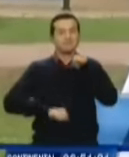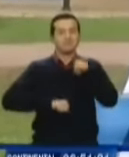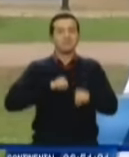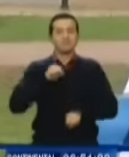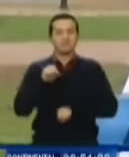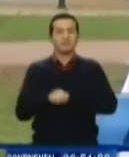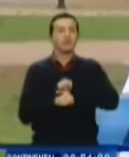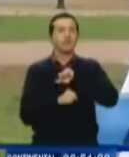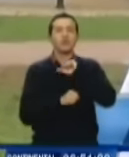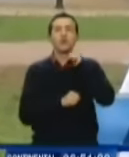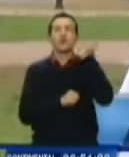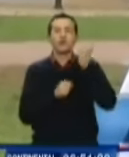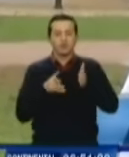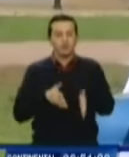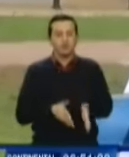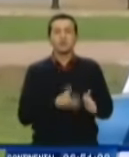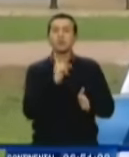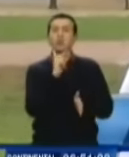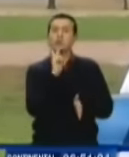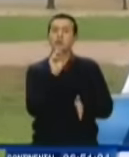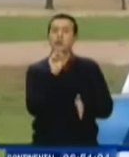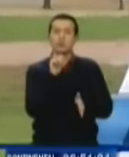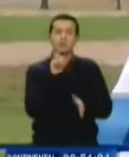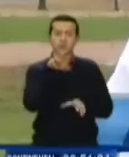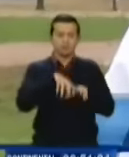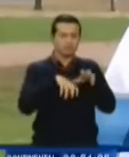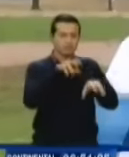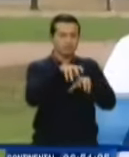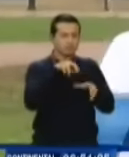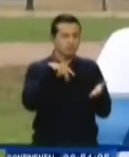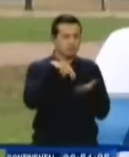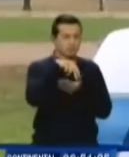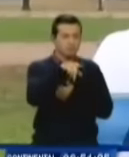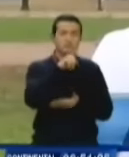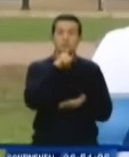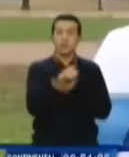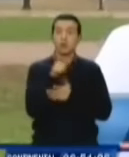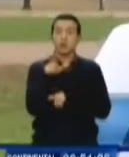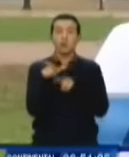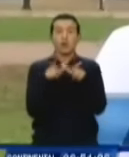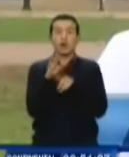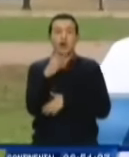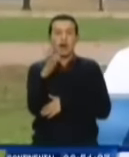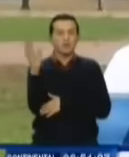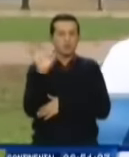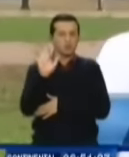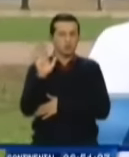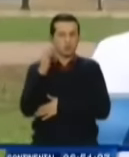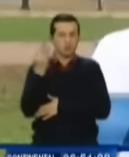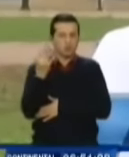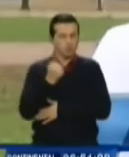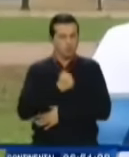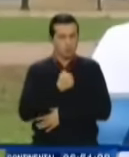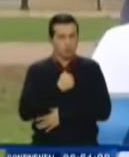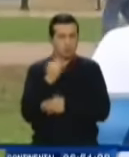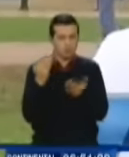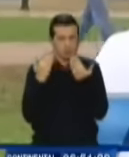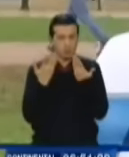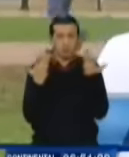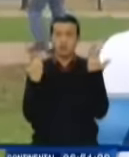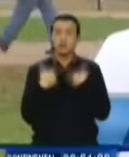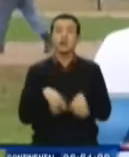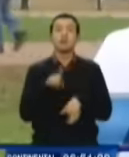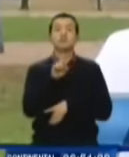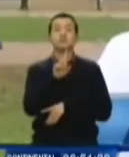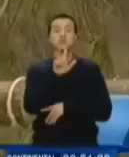bicicleta. Tenemos un kilómetro de senderos adoquinados, cuenta con un humedal natural, es un área que en total tiene